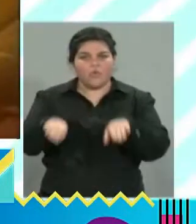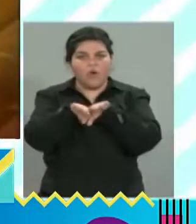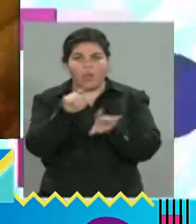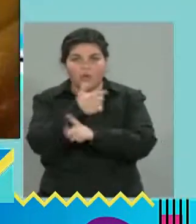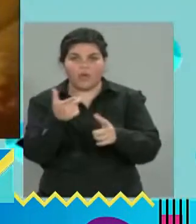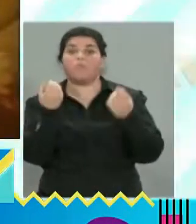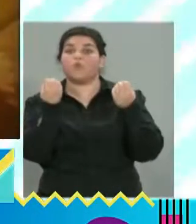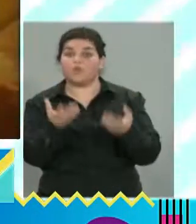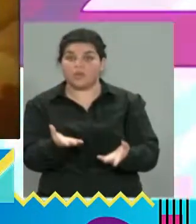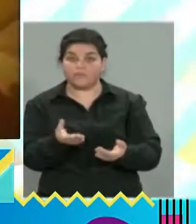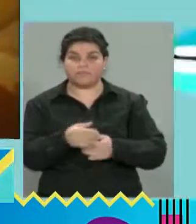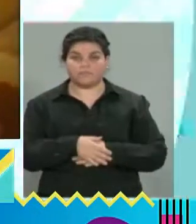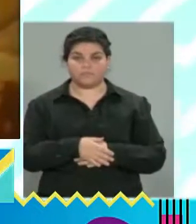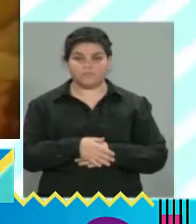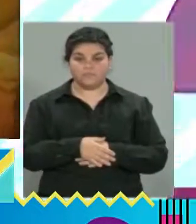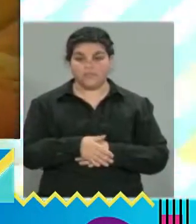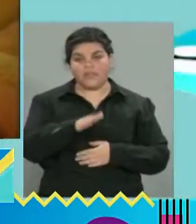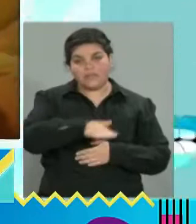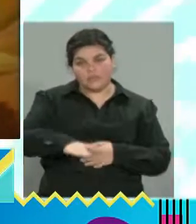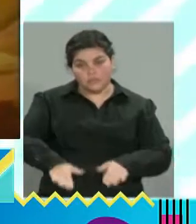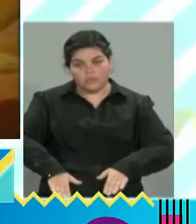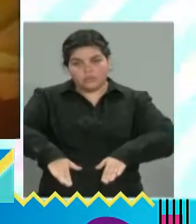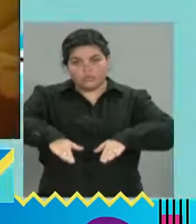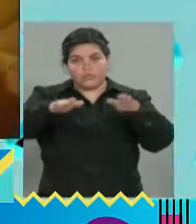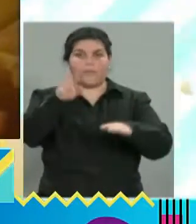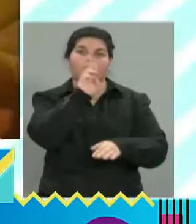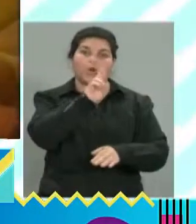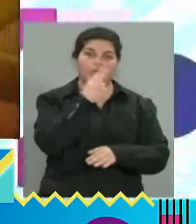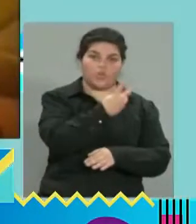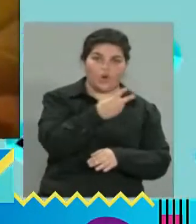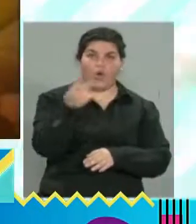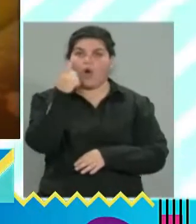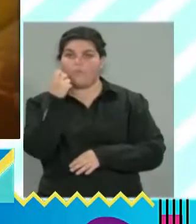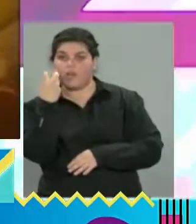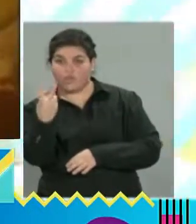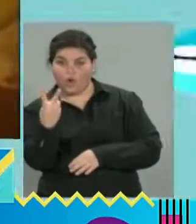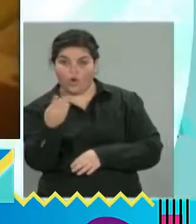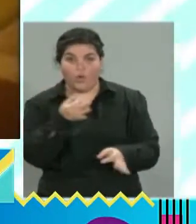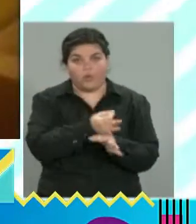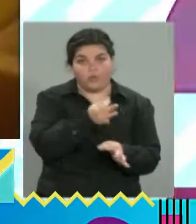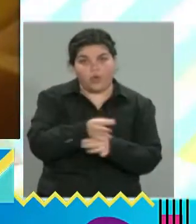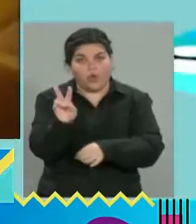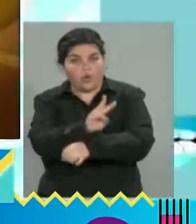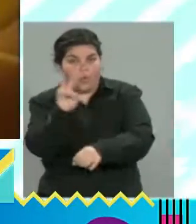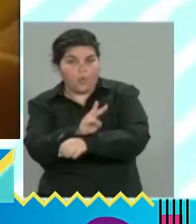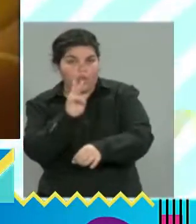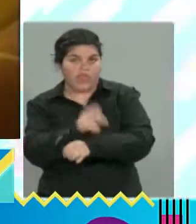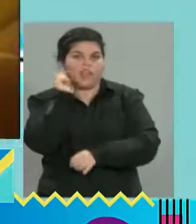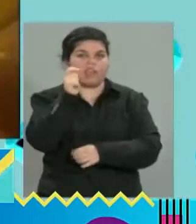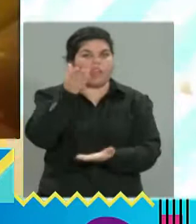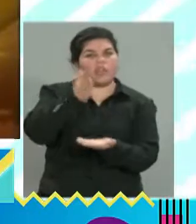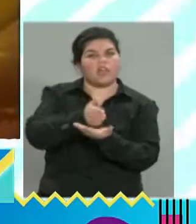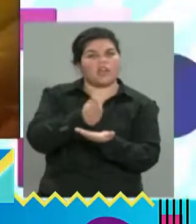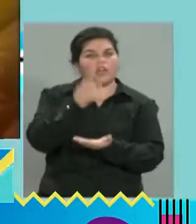bien eran criados y criadas por dos varones o por dos mujeres, solamente los derechos los podía ejercer la persona